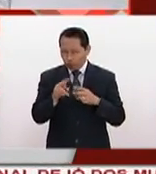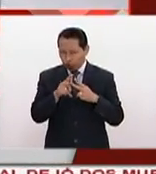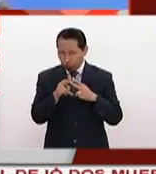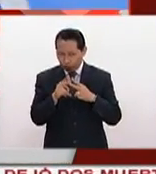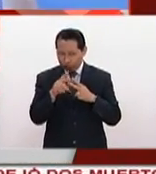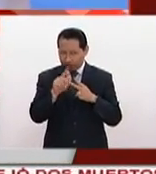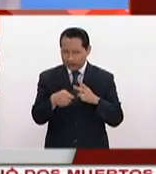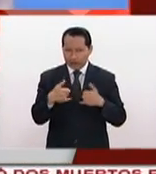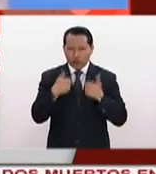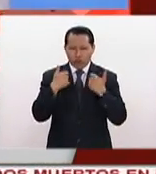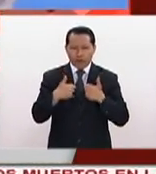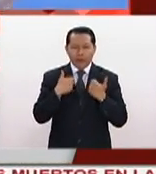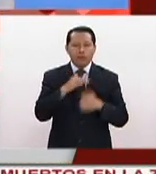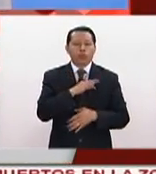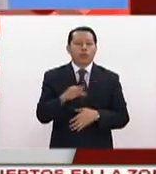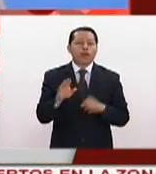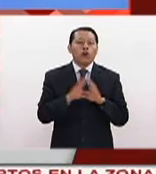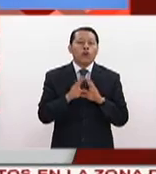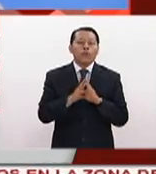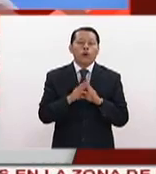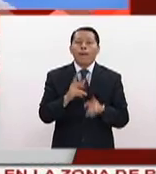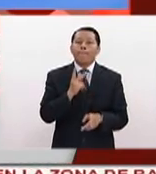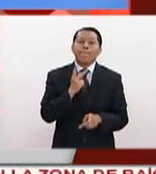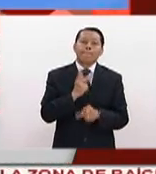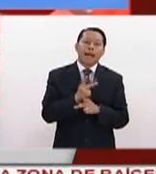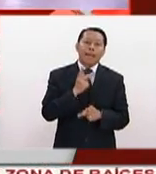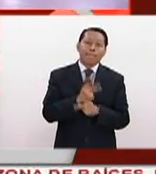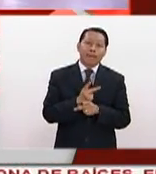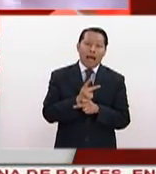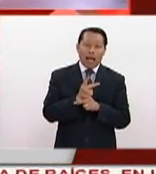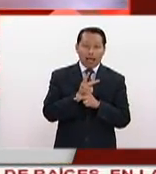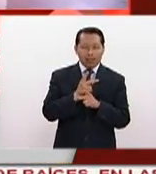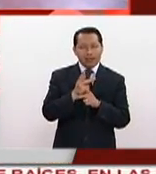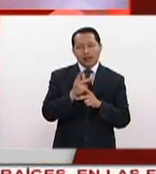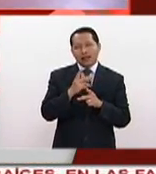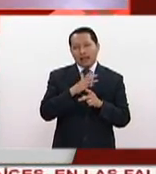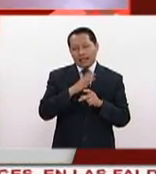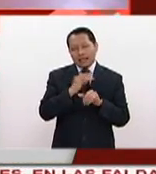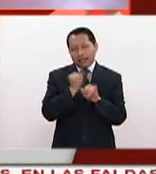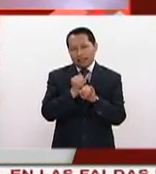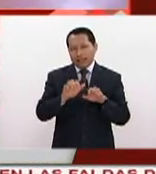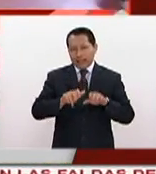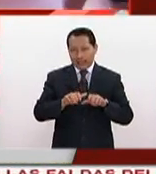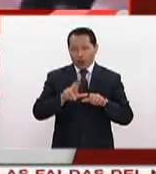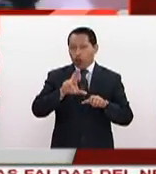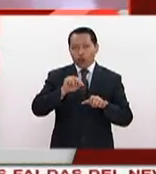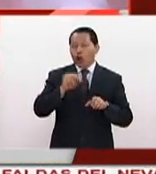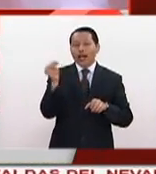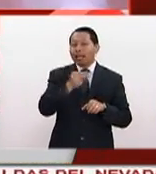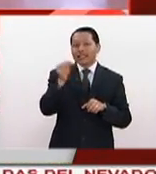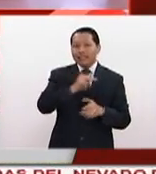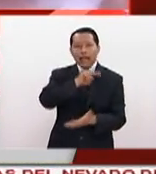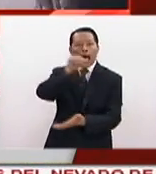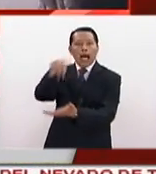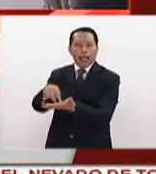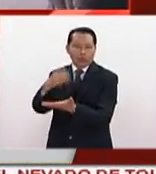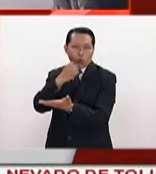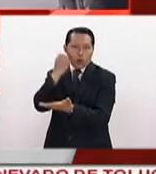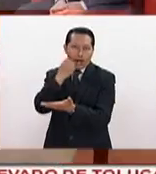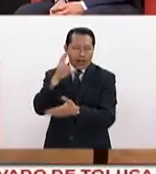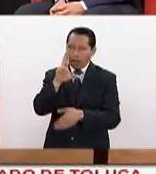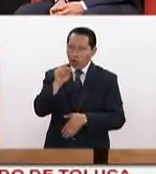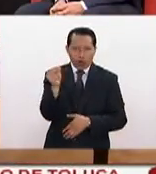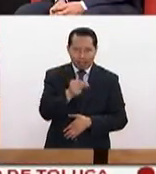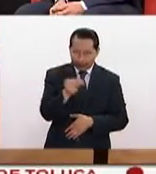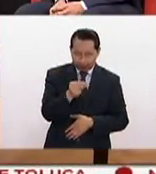permiten al chico llevar a cabo el nivel medio superior a distancia, sin tener que presentarse al plantel. Maestra, para que